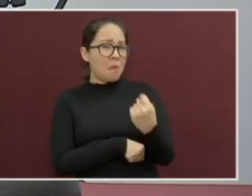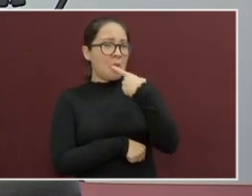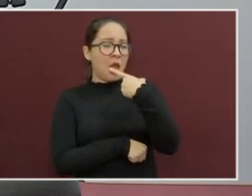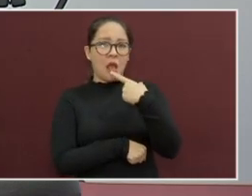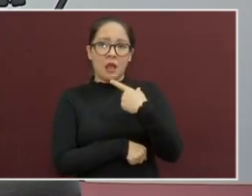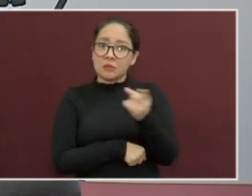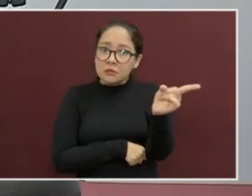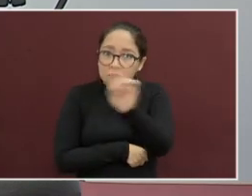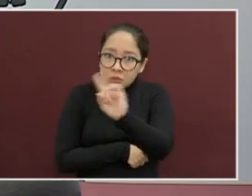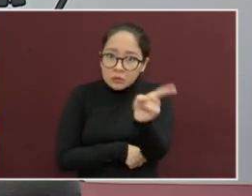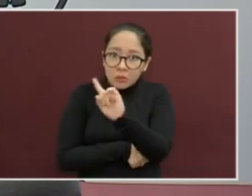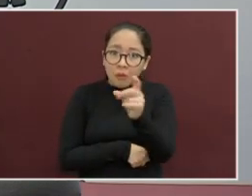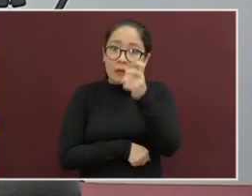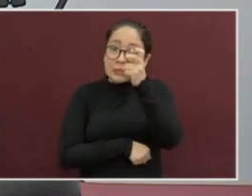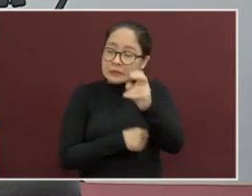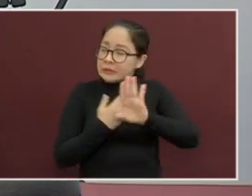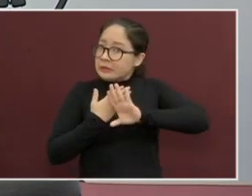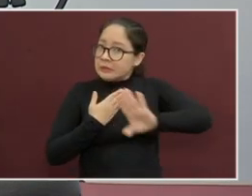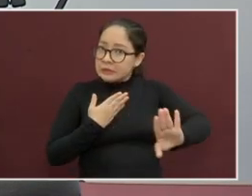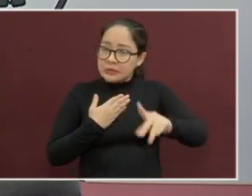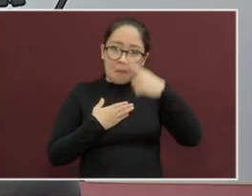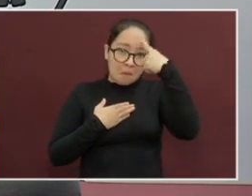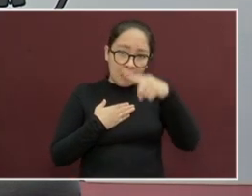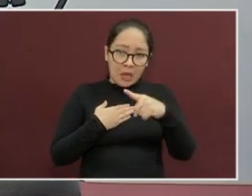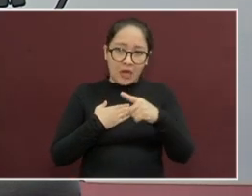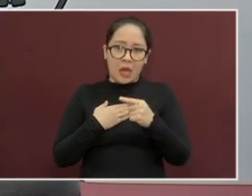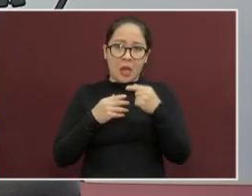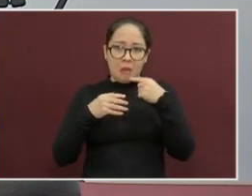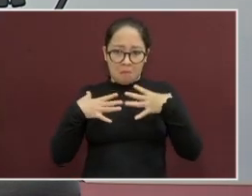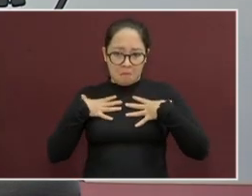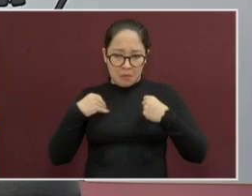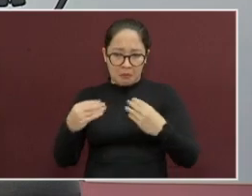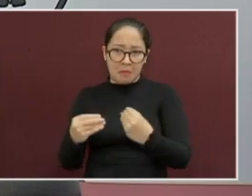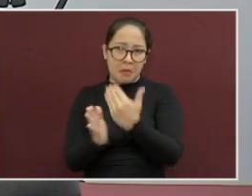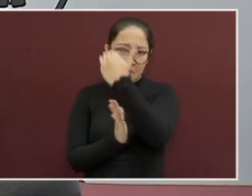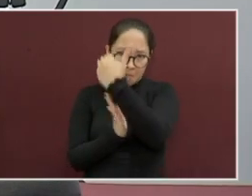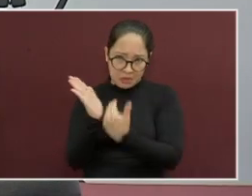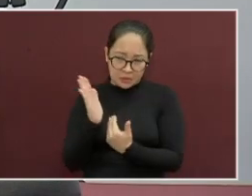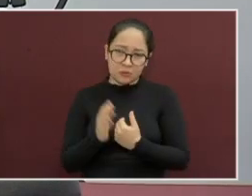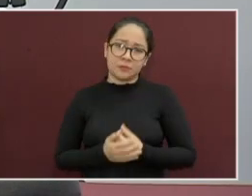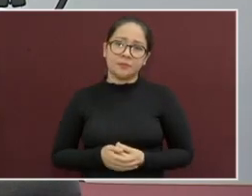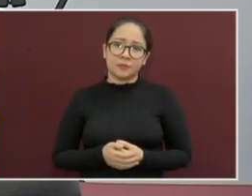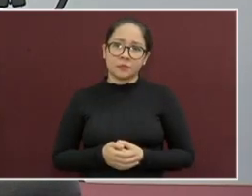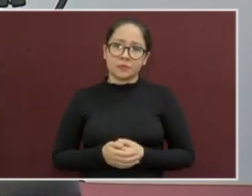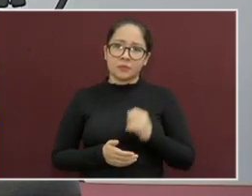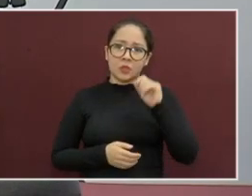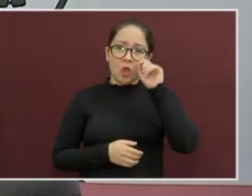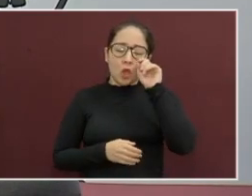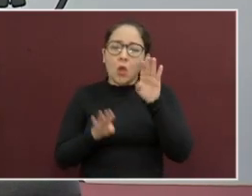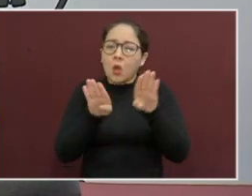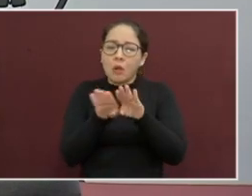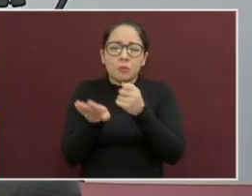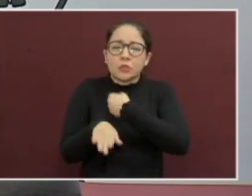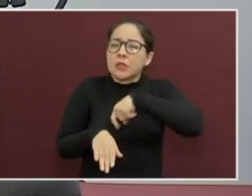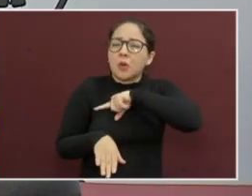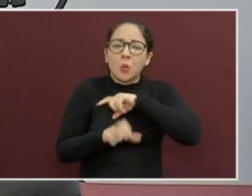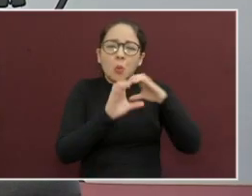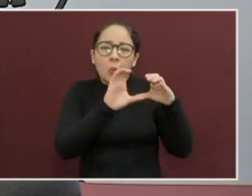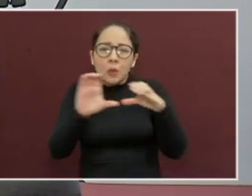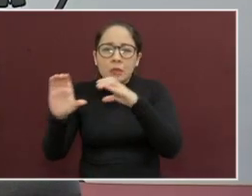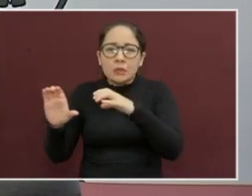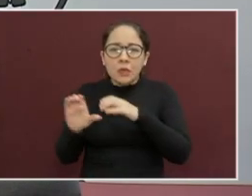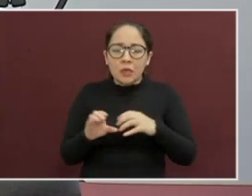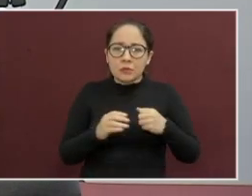medida a bajar los contagios garantizar su vida su salud una atención médica temprana